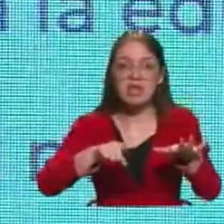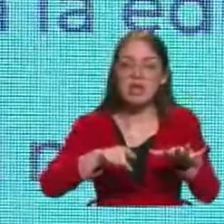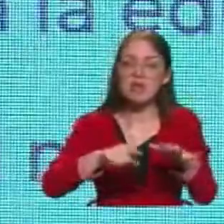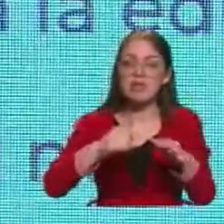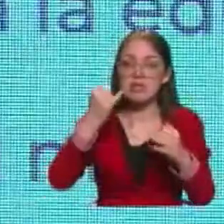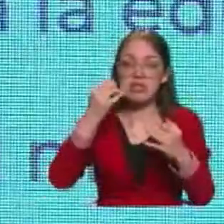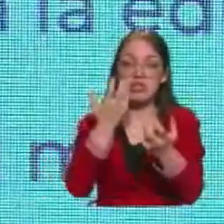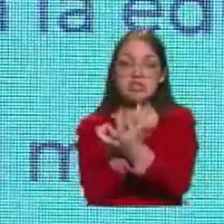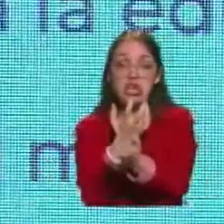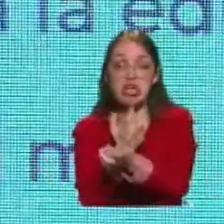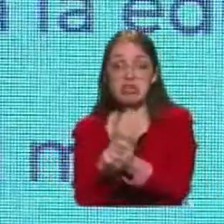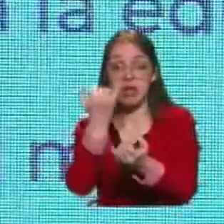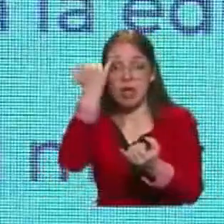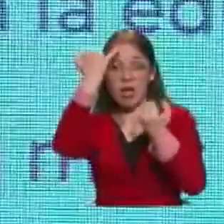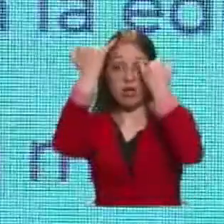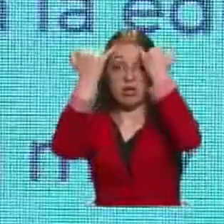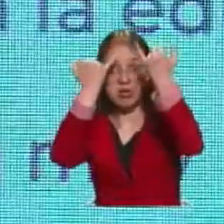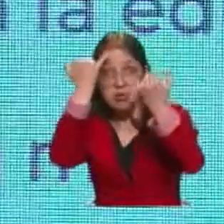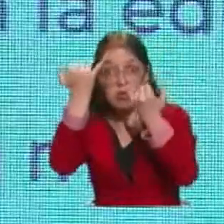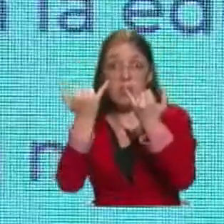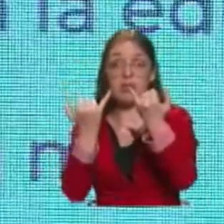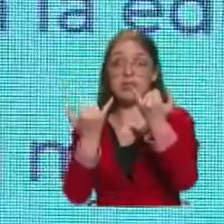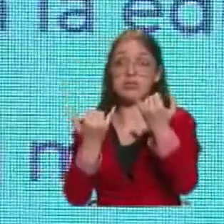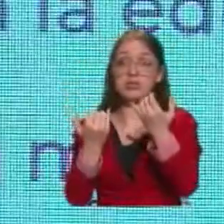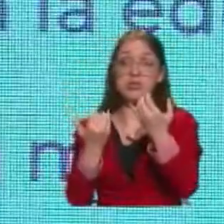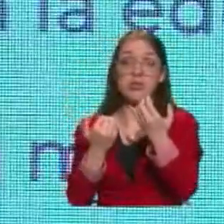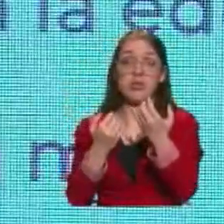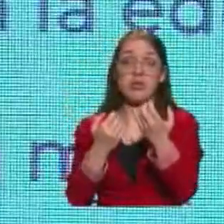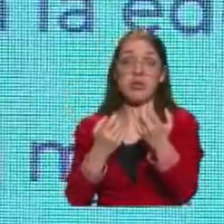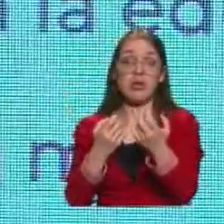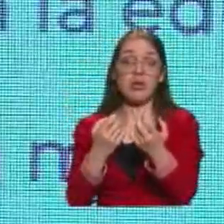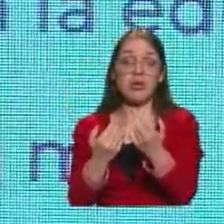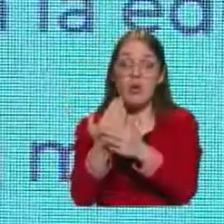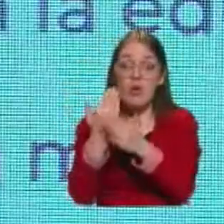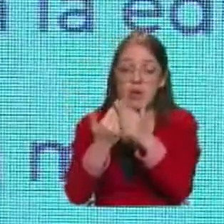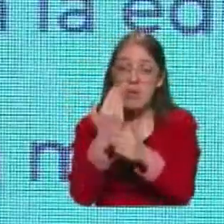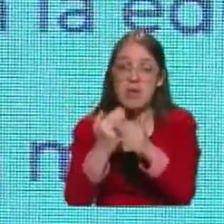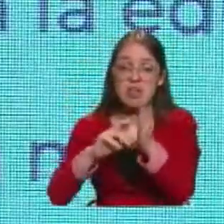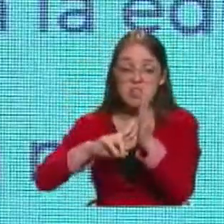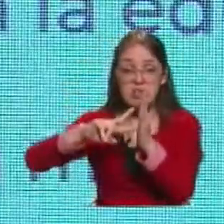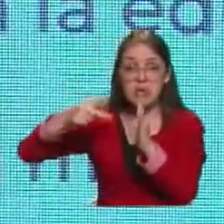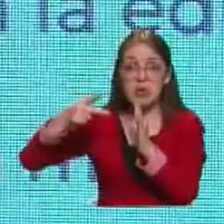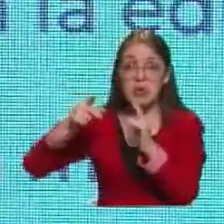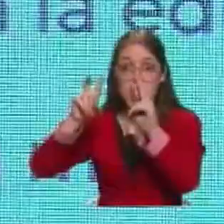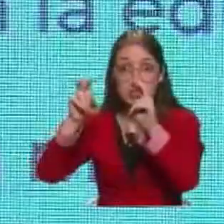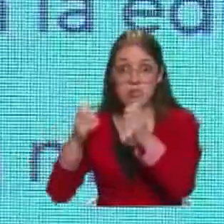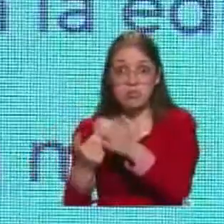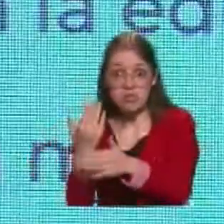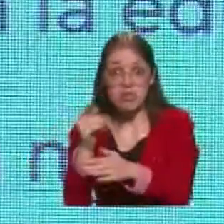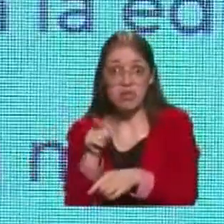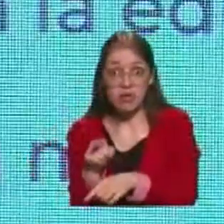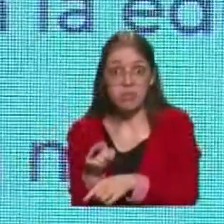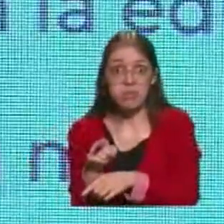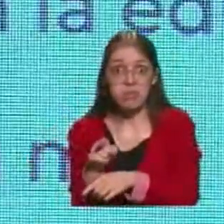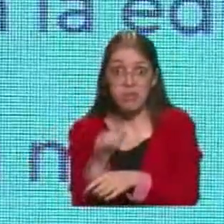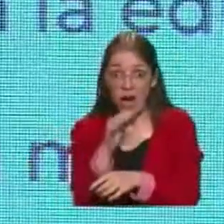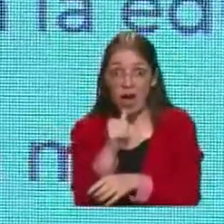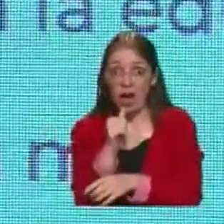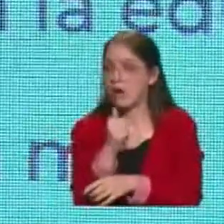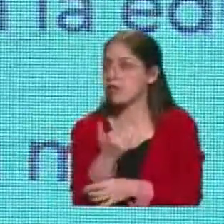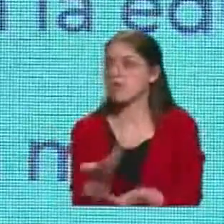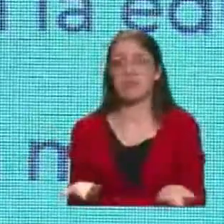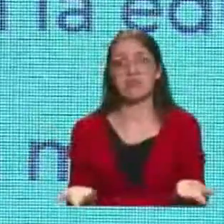tecnología investigación hay en el país hay unas medias técnicas que hoy no rezan o no